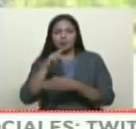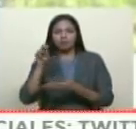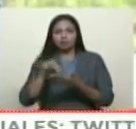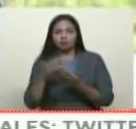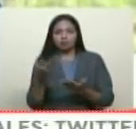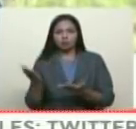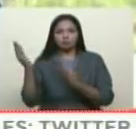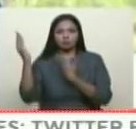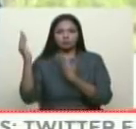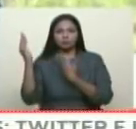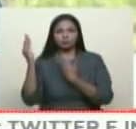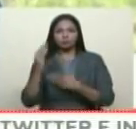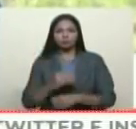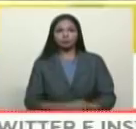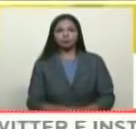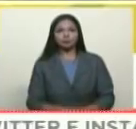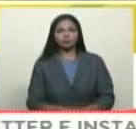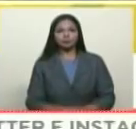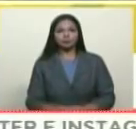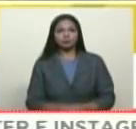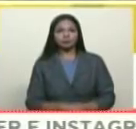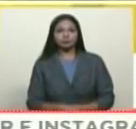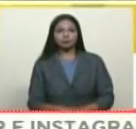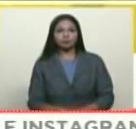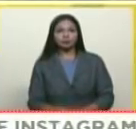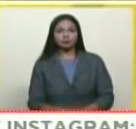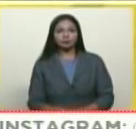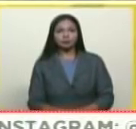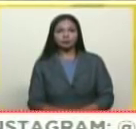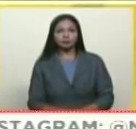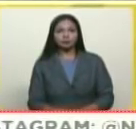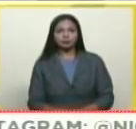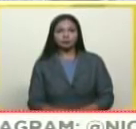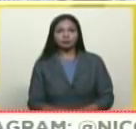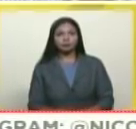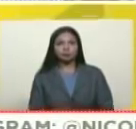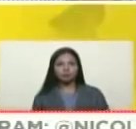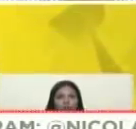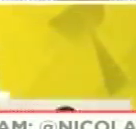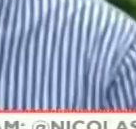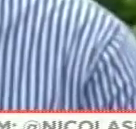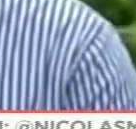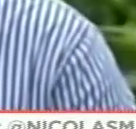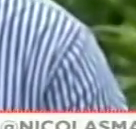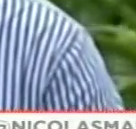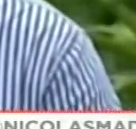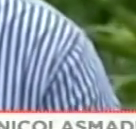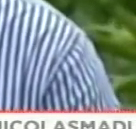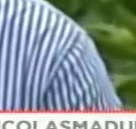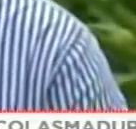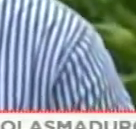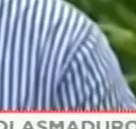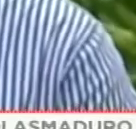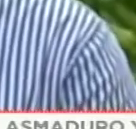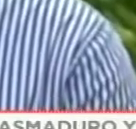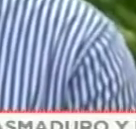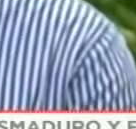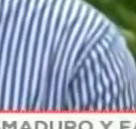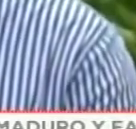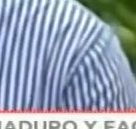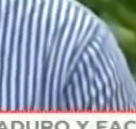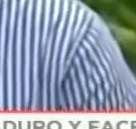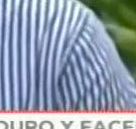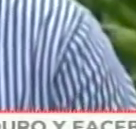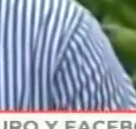Adelante, compañero gobernador. Un saludo al pueblo de Venezuela y desde aquí, desde el estado Falcón,